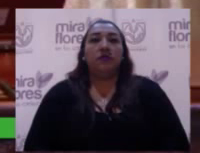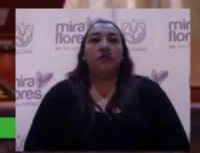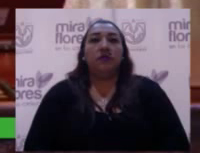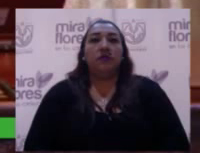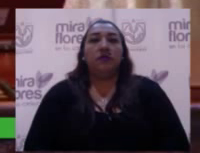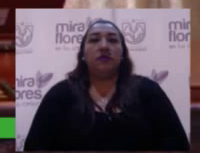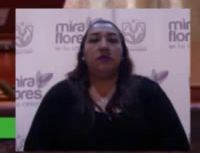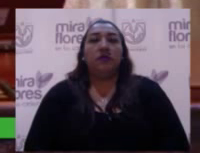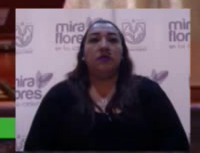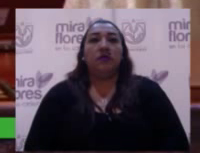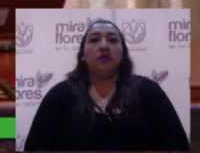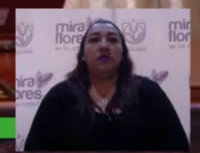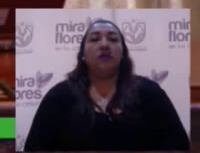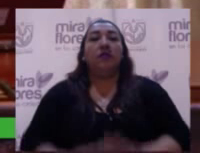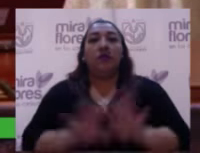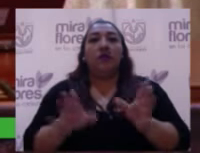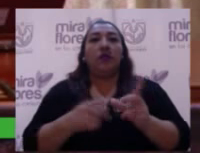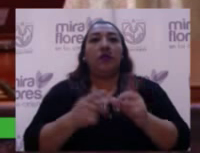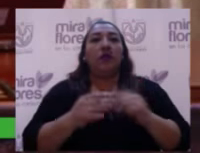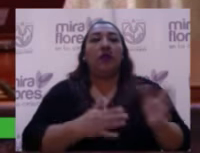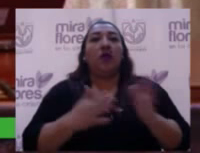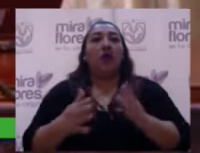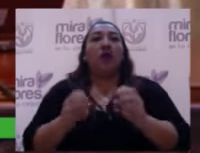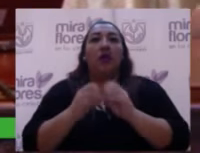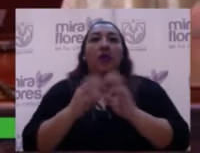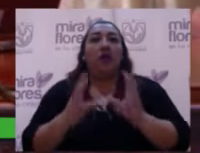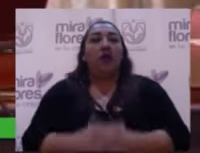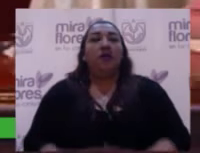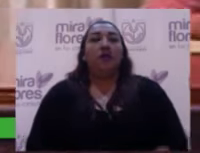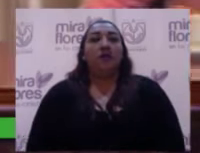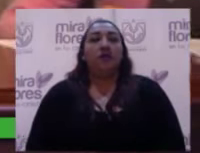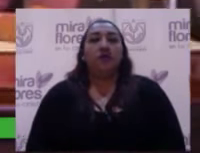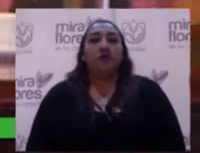habiendo informes, vamos a lo que es orden del día.